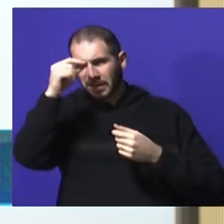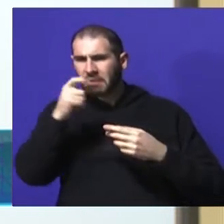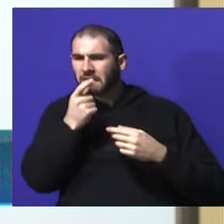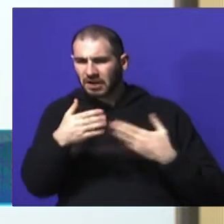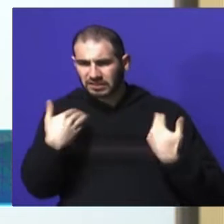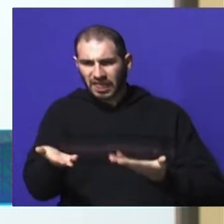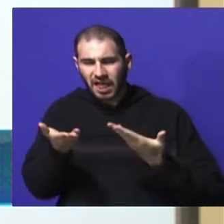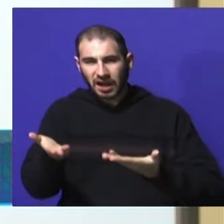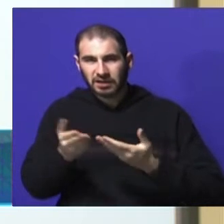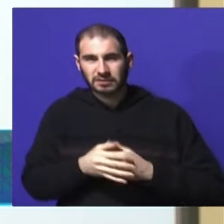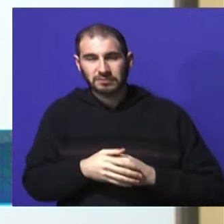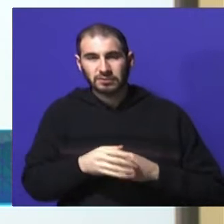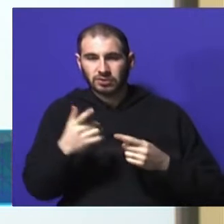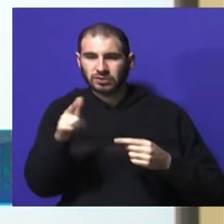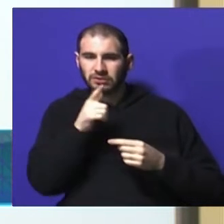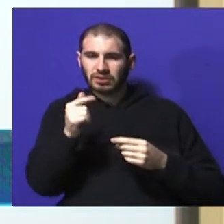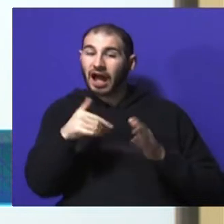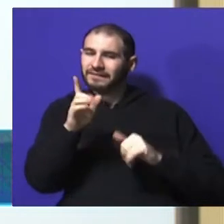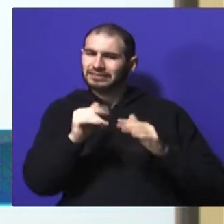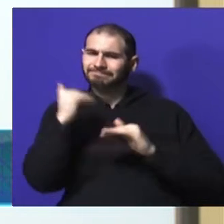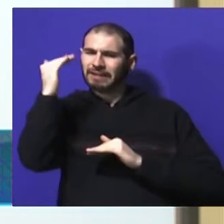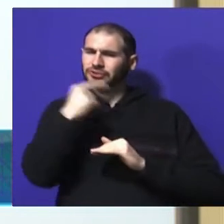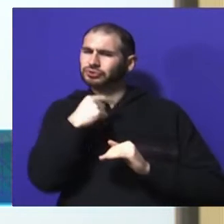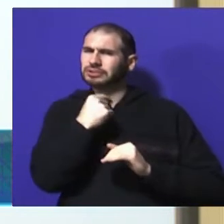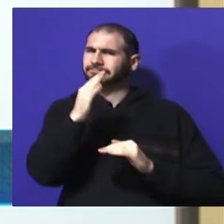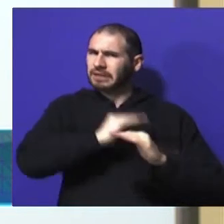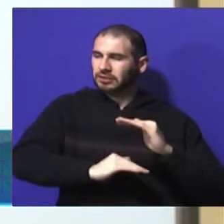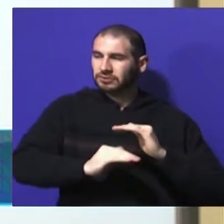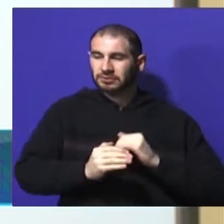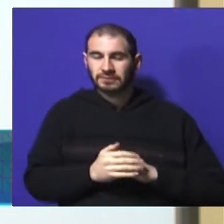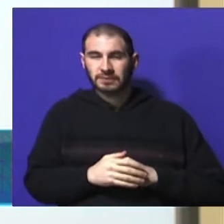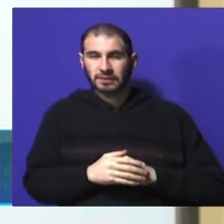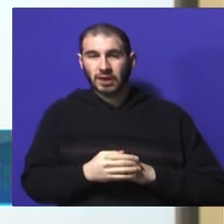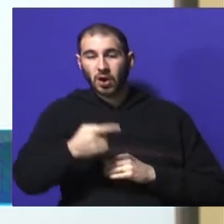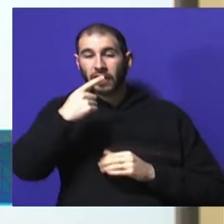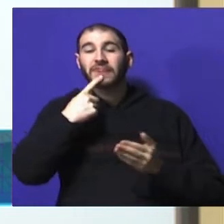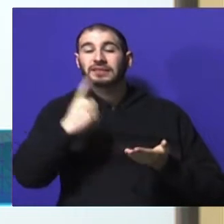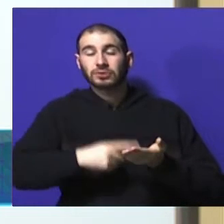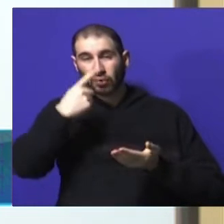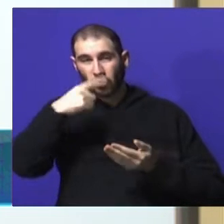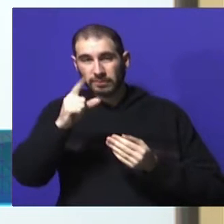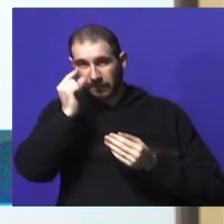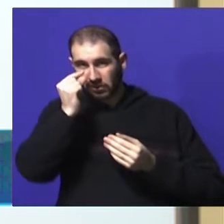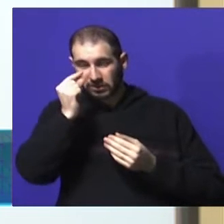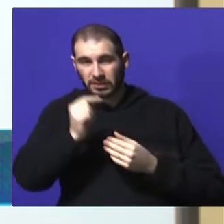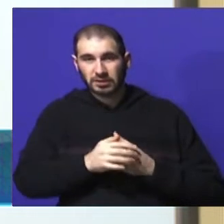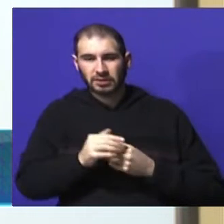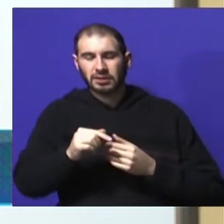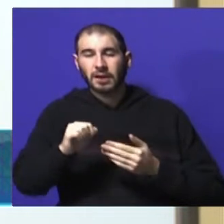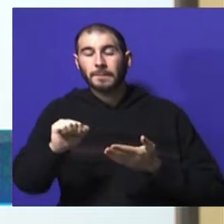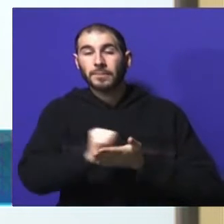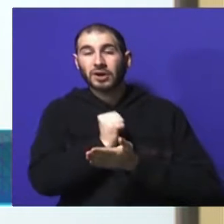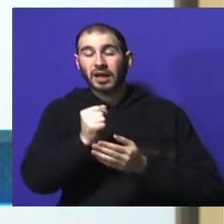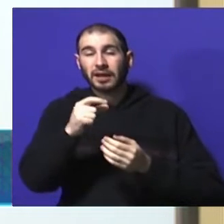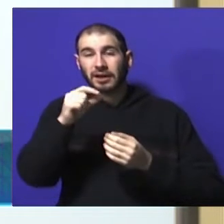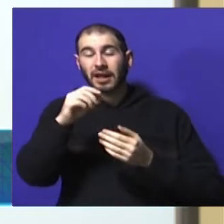es cierto? Mucho más de lo que nosotros quisiéramos. La última medida política fue eliminar las retenciones